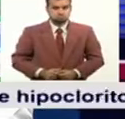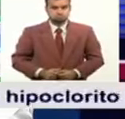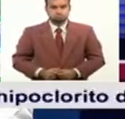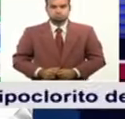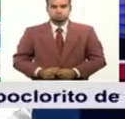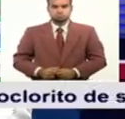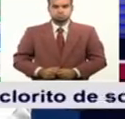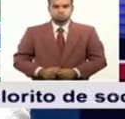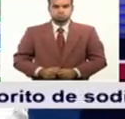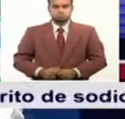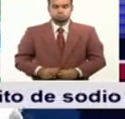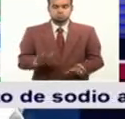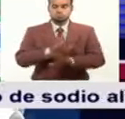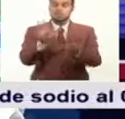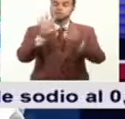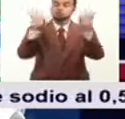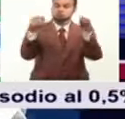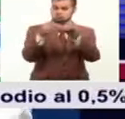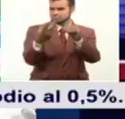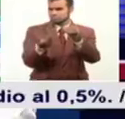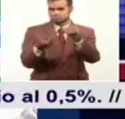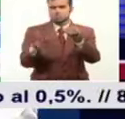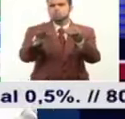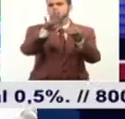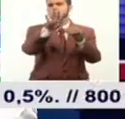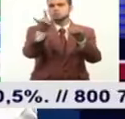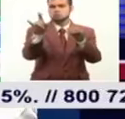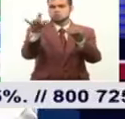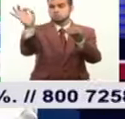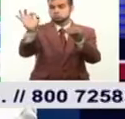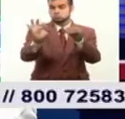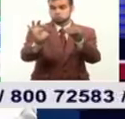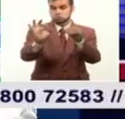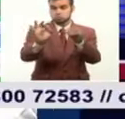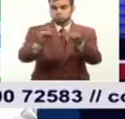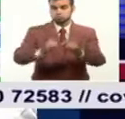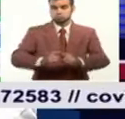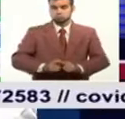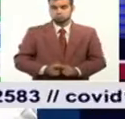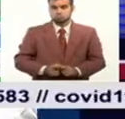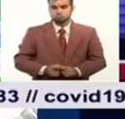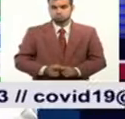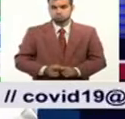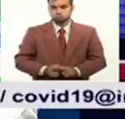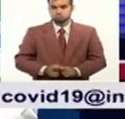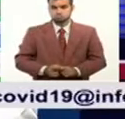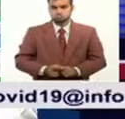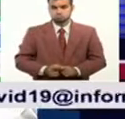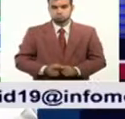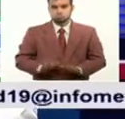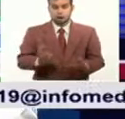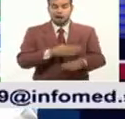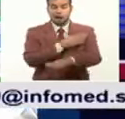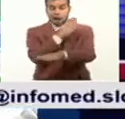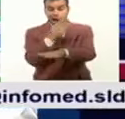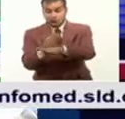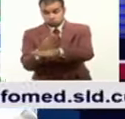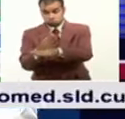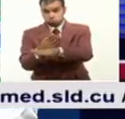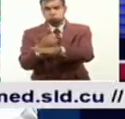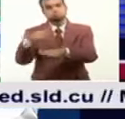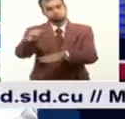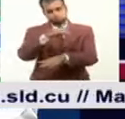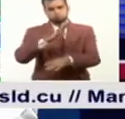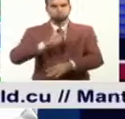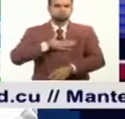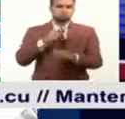el acumulado, el 49% de los diagnosticados hasta la fecha, pues han sido asintomáticos.